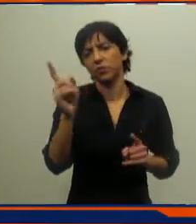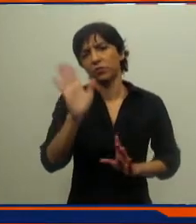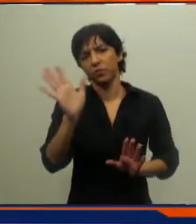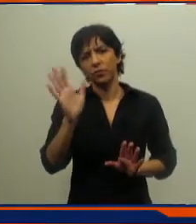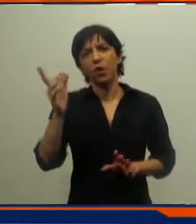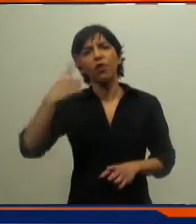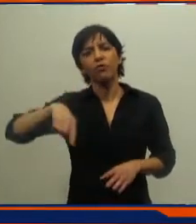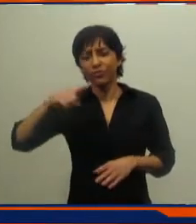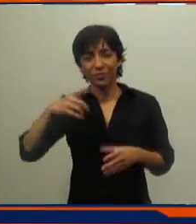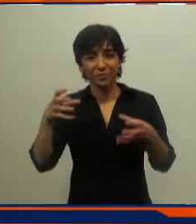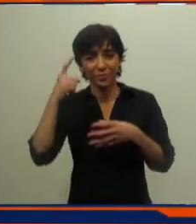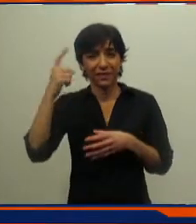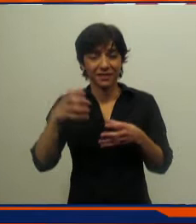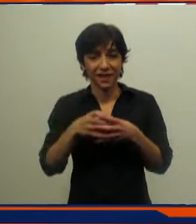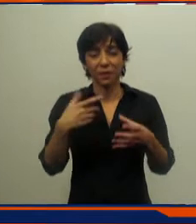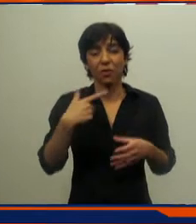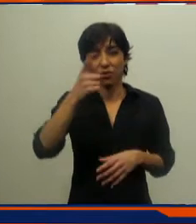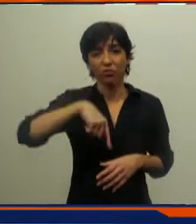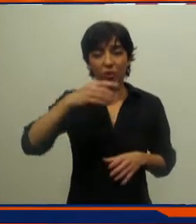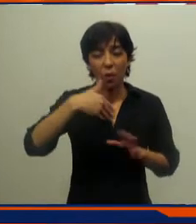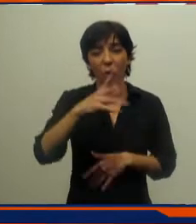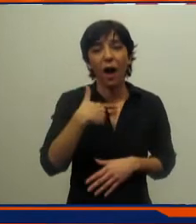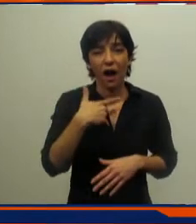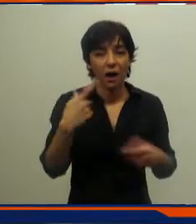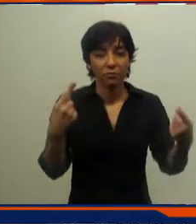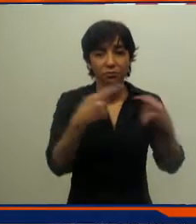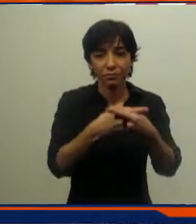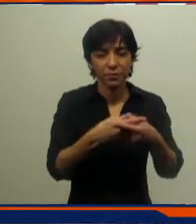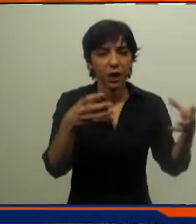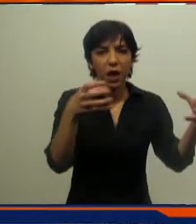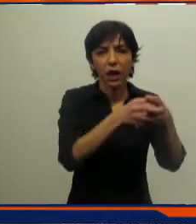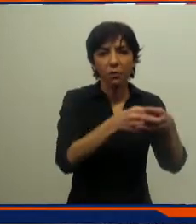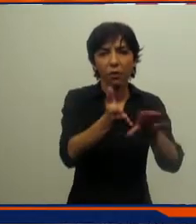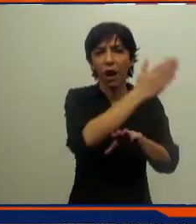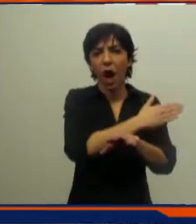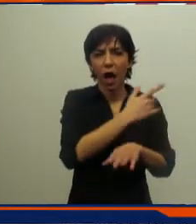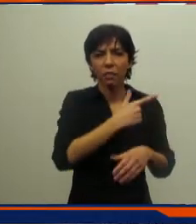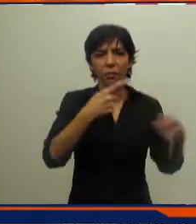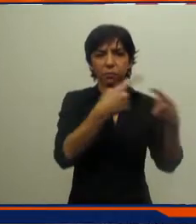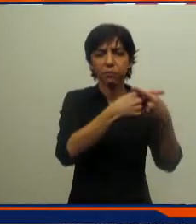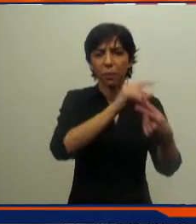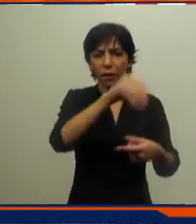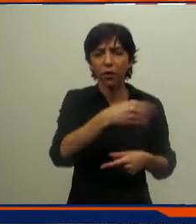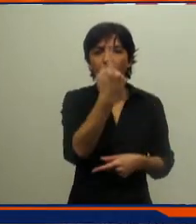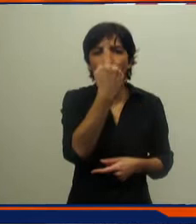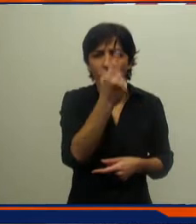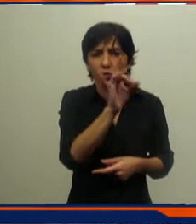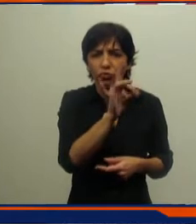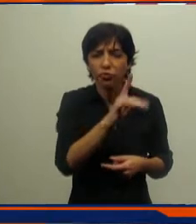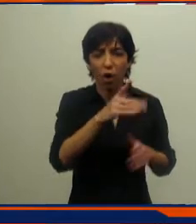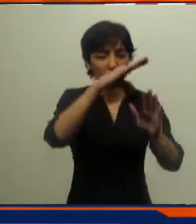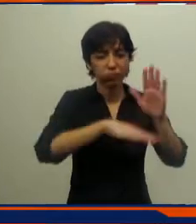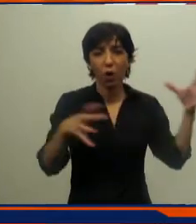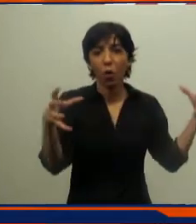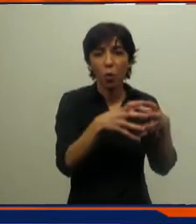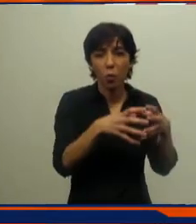el mejor equipo de los cuatro que llegaron a semifinales. Un equipo que perdió un solo partido, que salió primero en su grupo y que